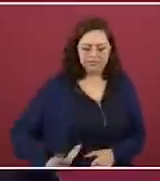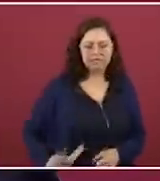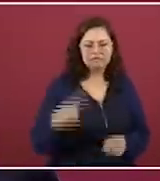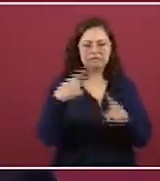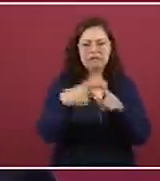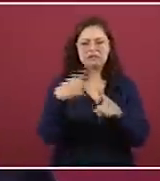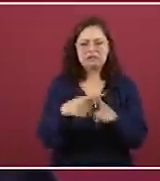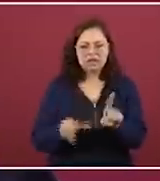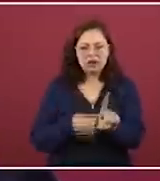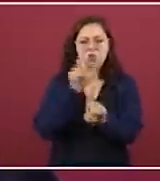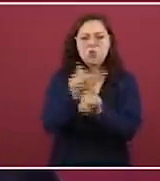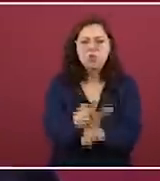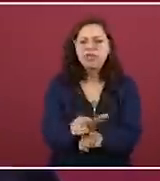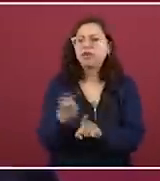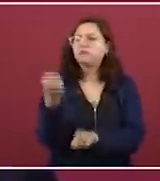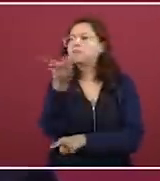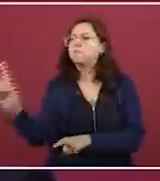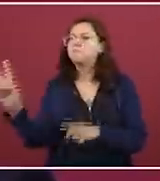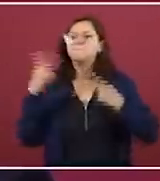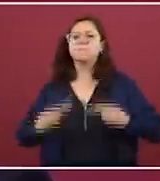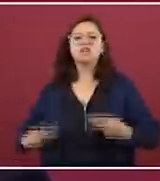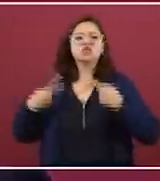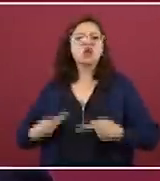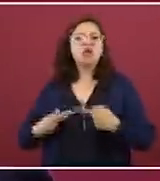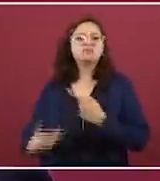porque el que lucha por la justicia no tiene nada que temer.